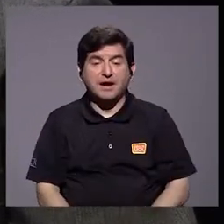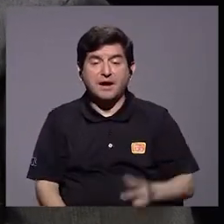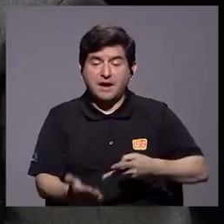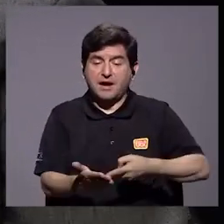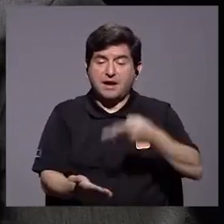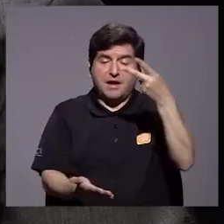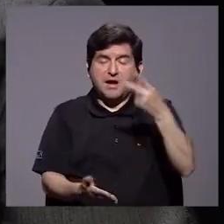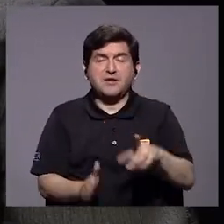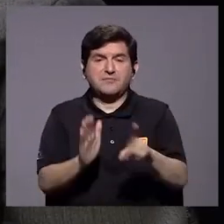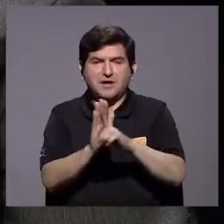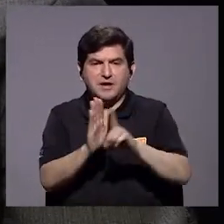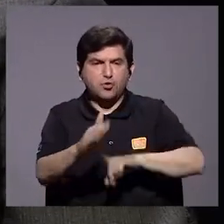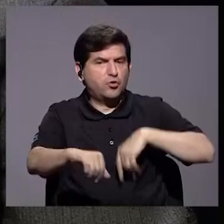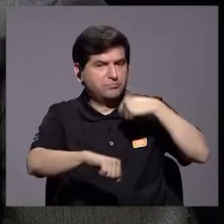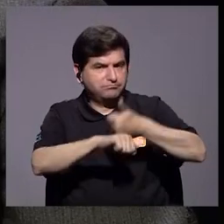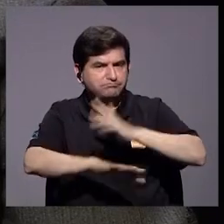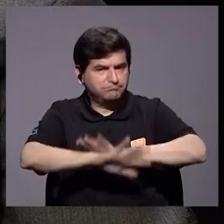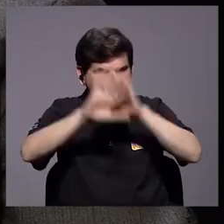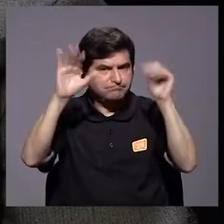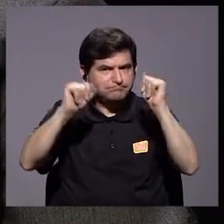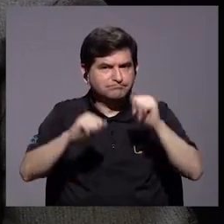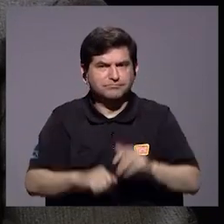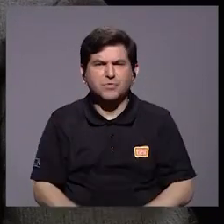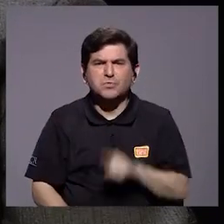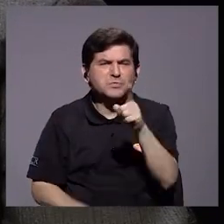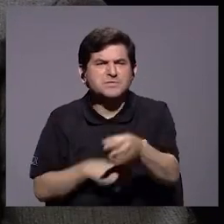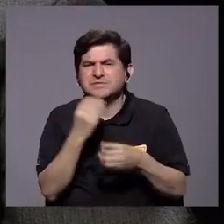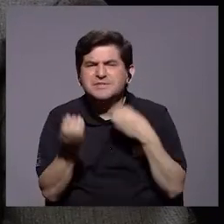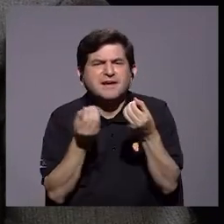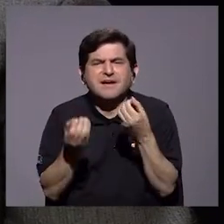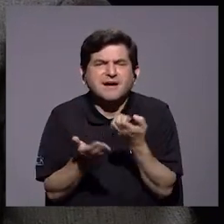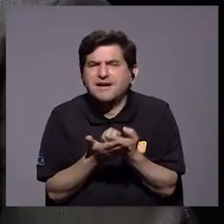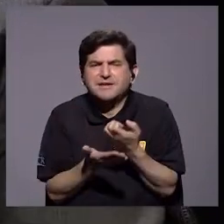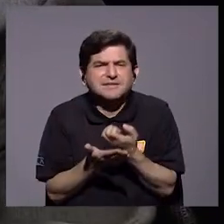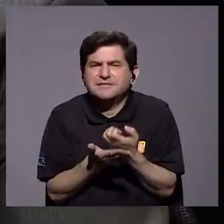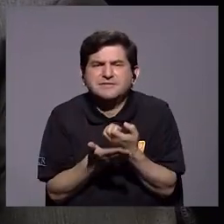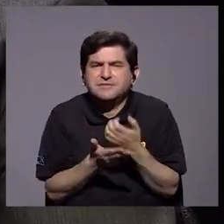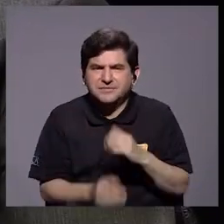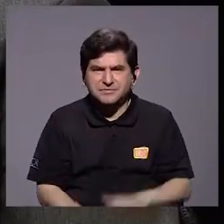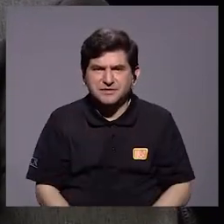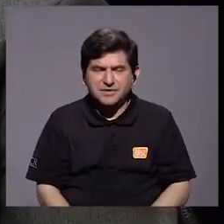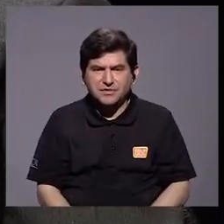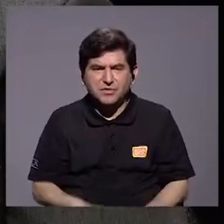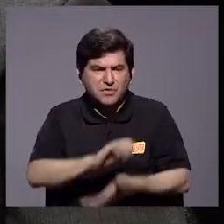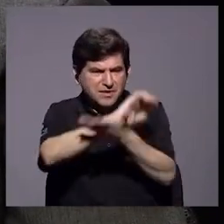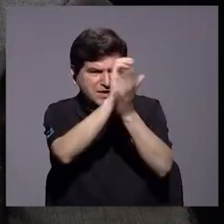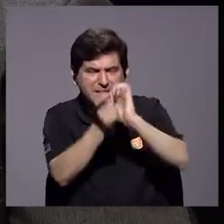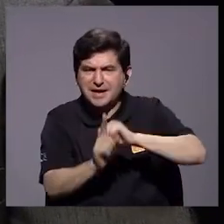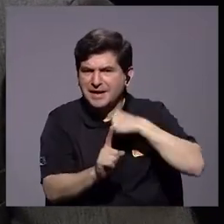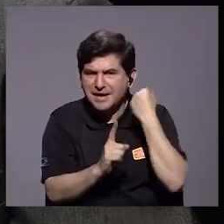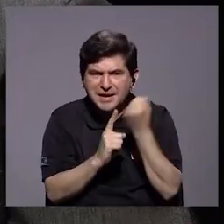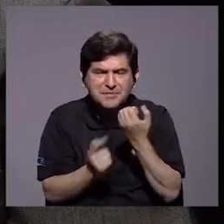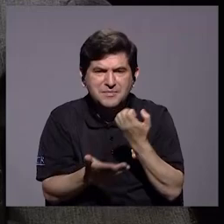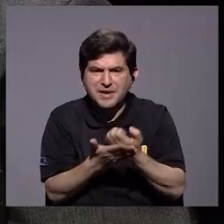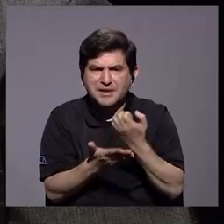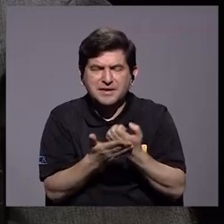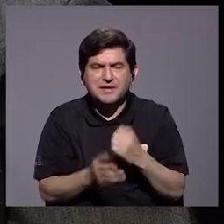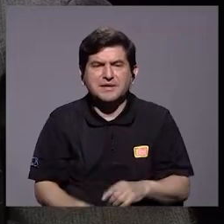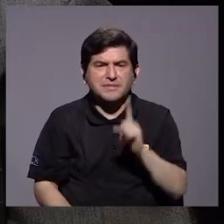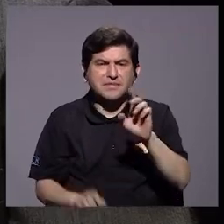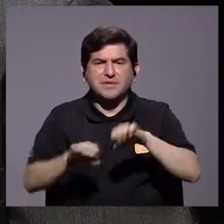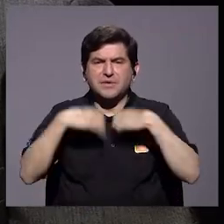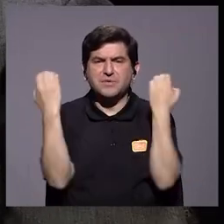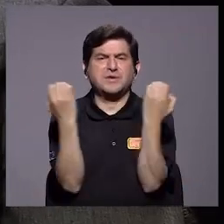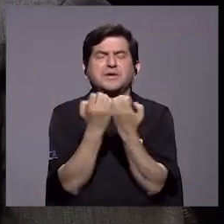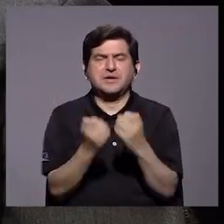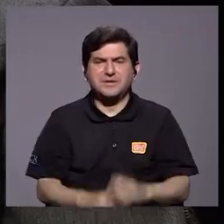esos derechos bien determinados como hace usted económicamente para revertir la situación económica de un equipo así esas son